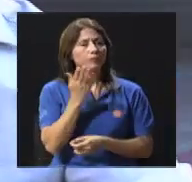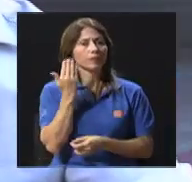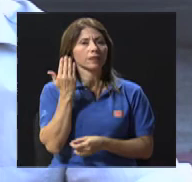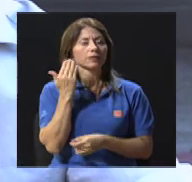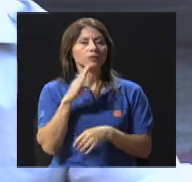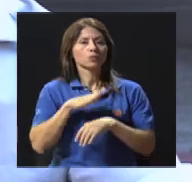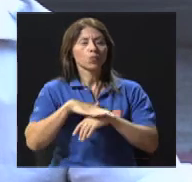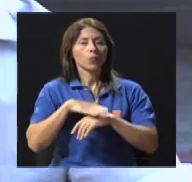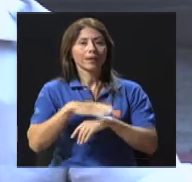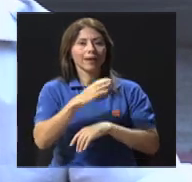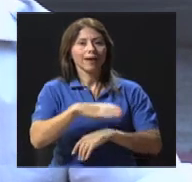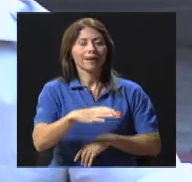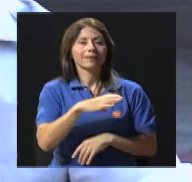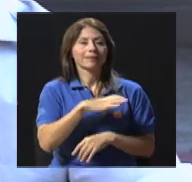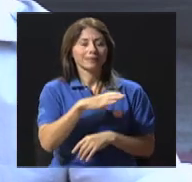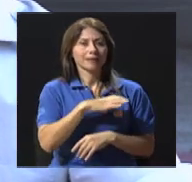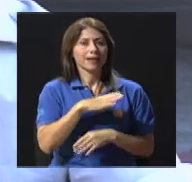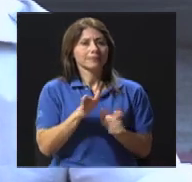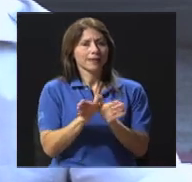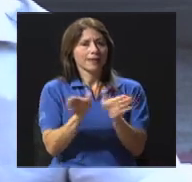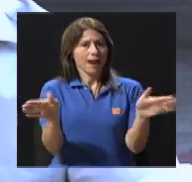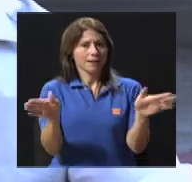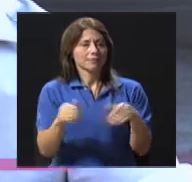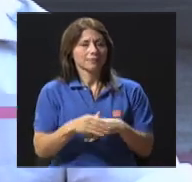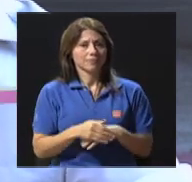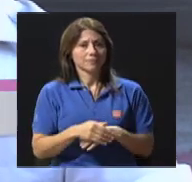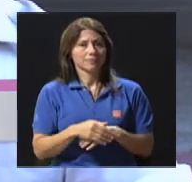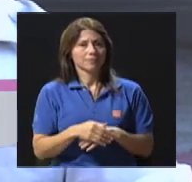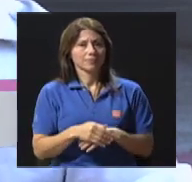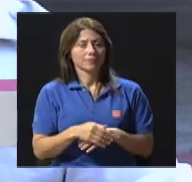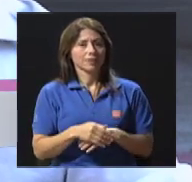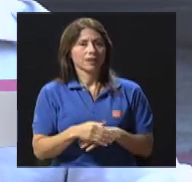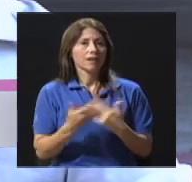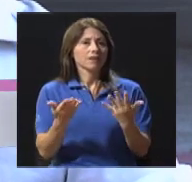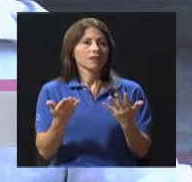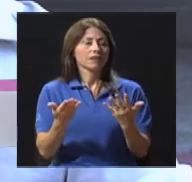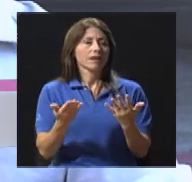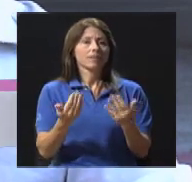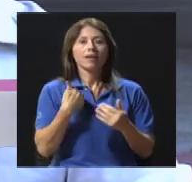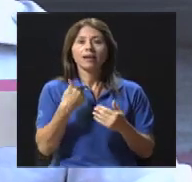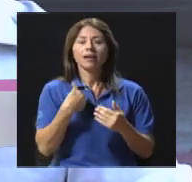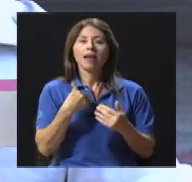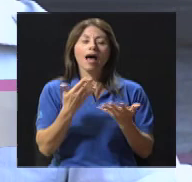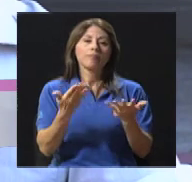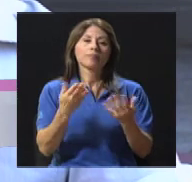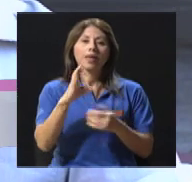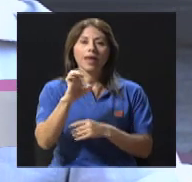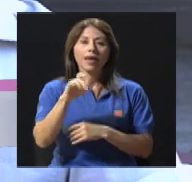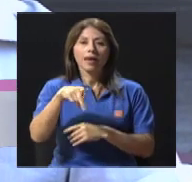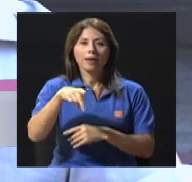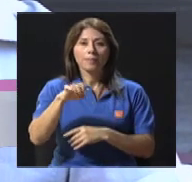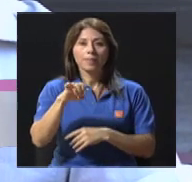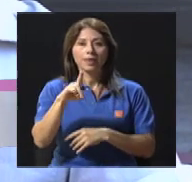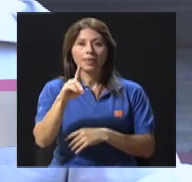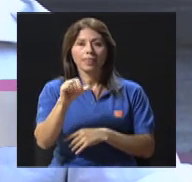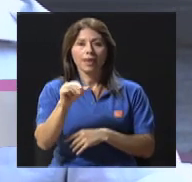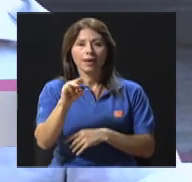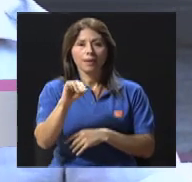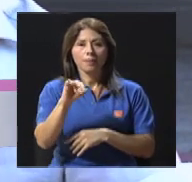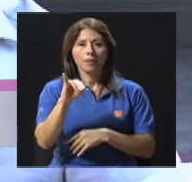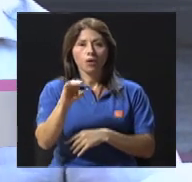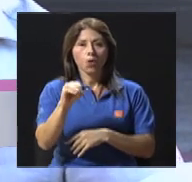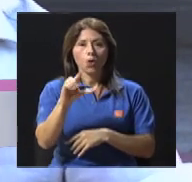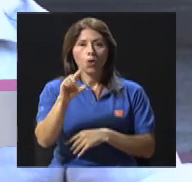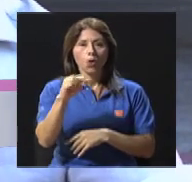de las características pues, más generales, ¿verdad?, que tiene la epidemiología del cáncer. Pero, ¿por qué